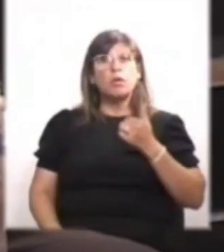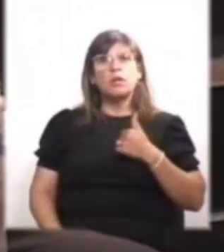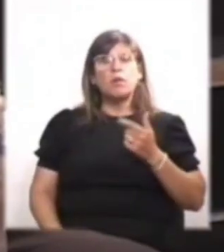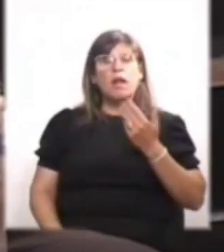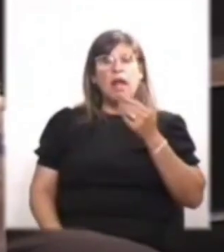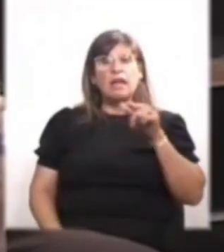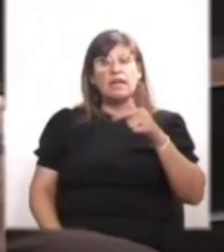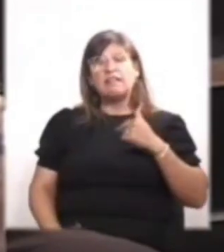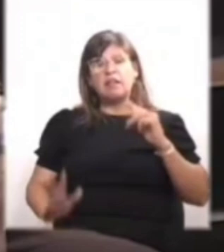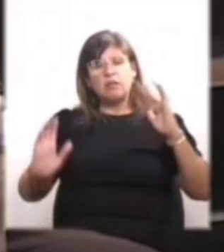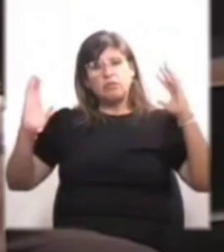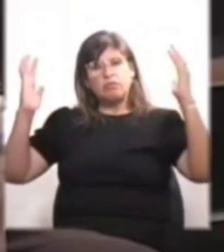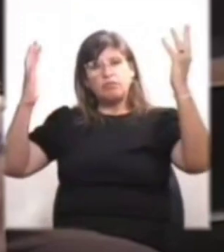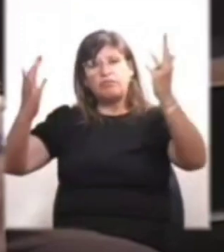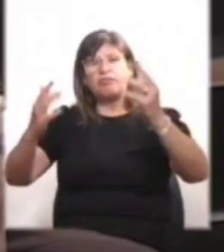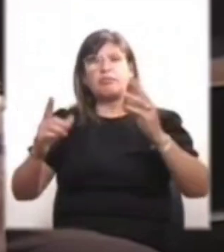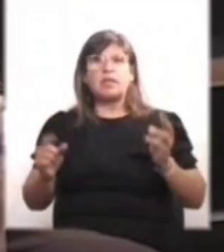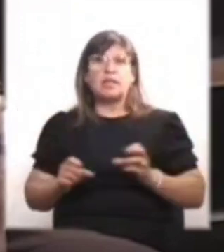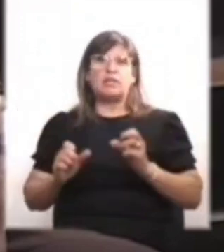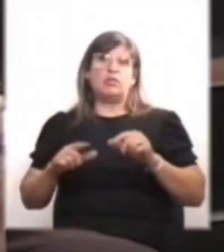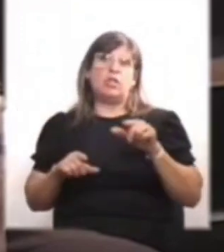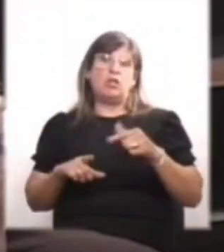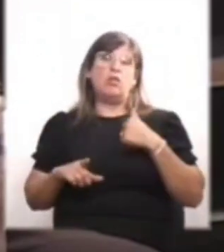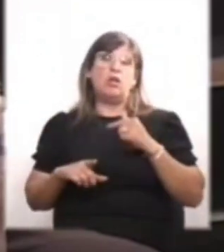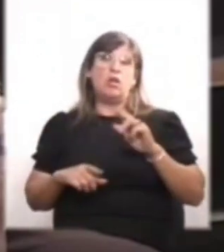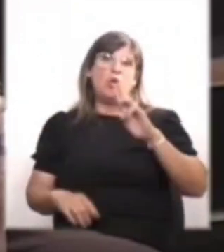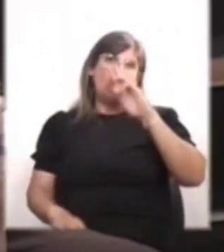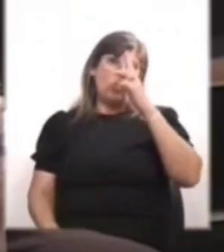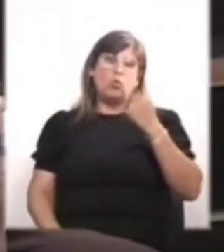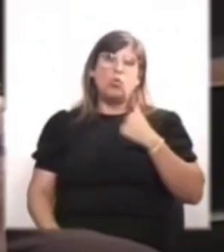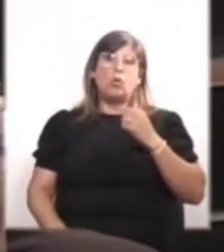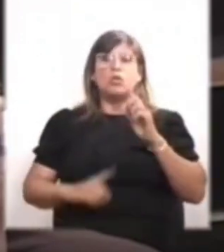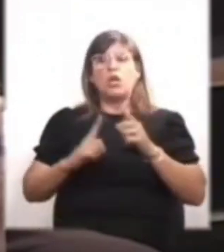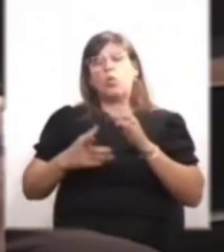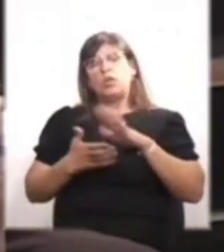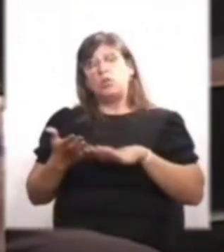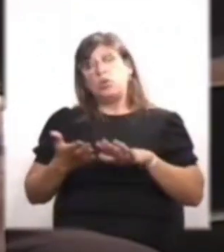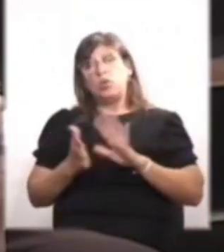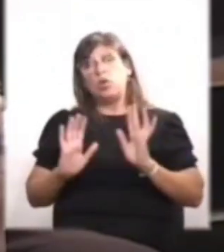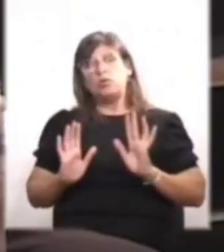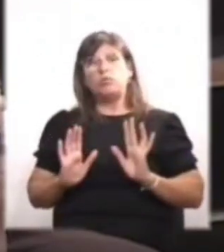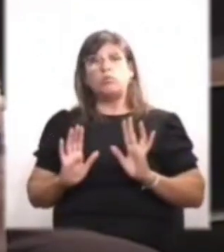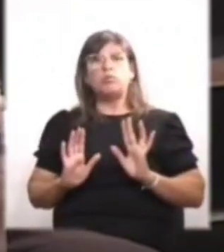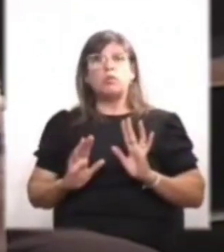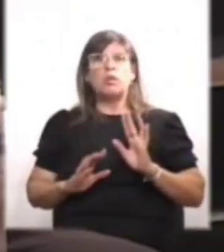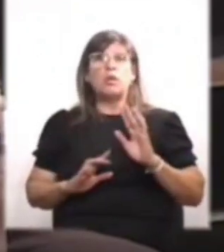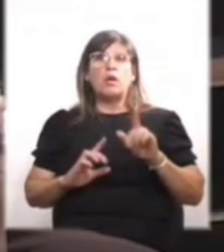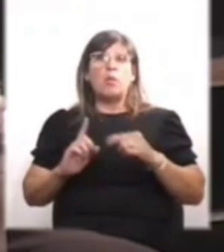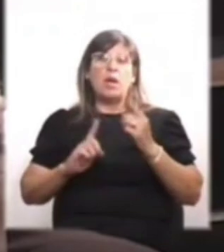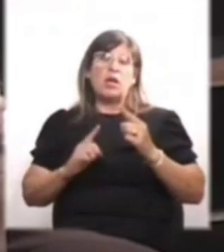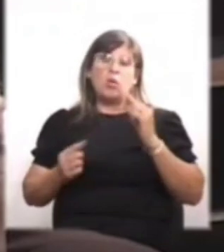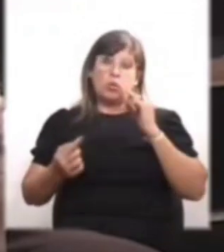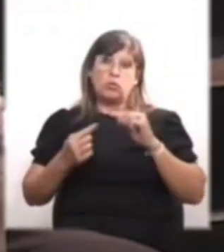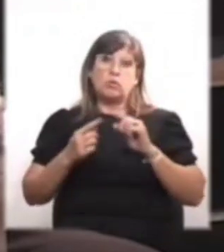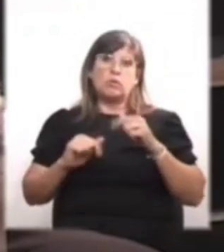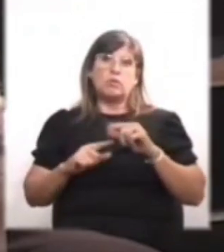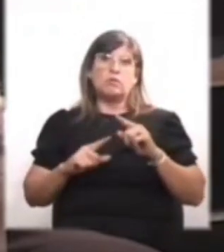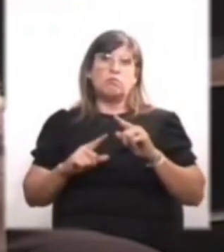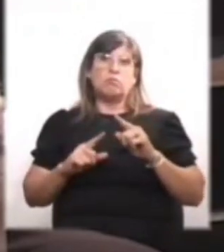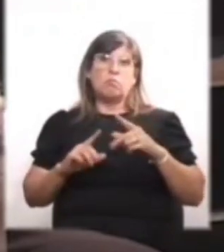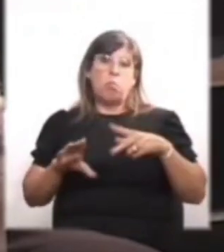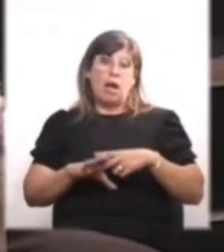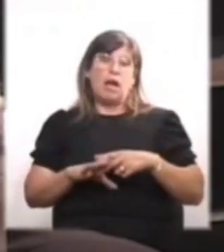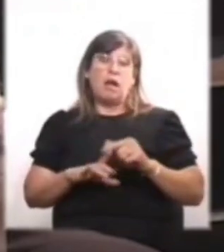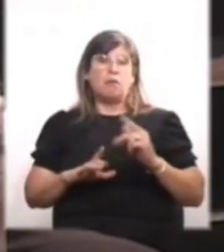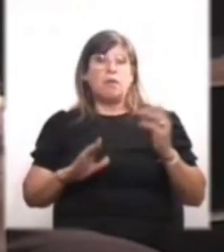gracias a esa gran forestación que hicieron, el uruguayo en alguna circunstancia, para algunos fines, ha dejado de